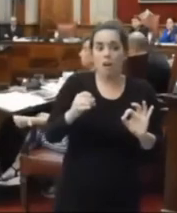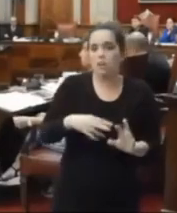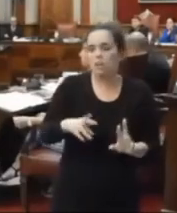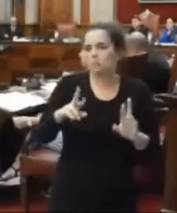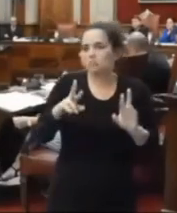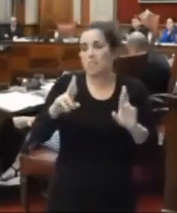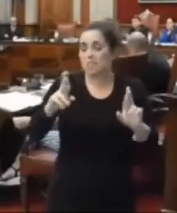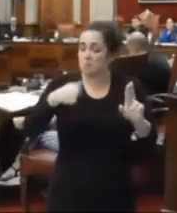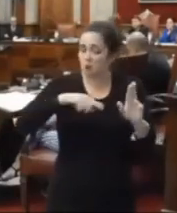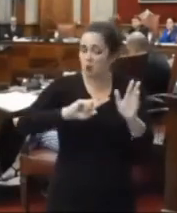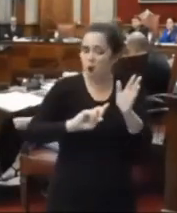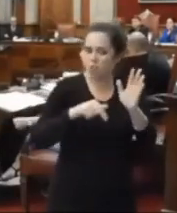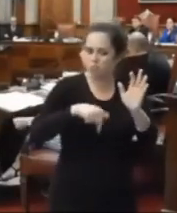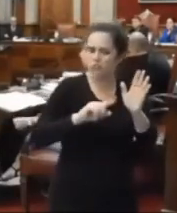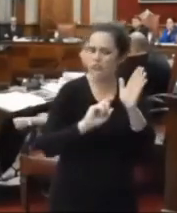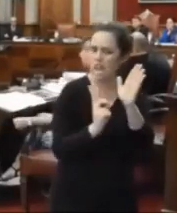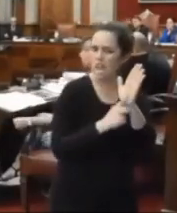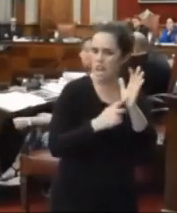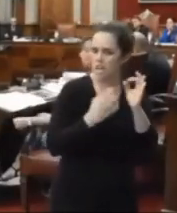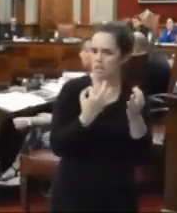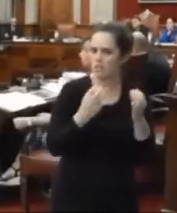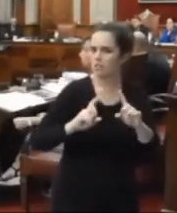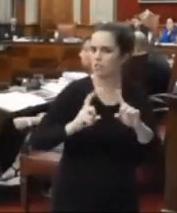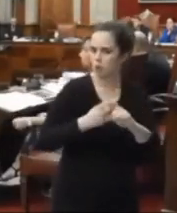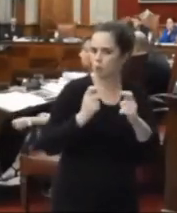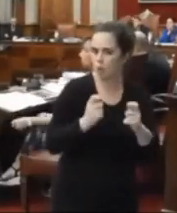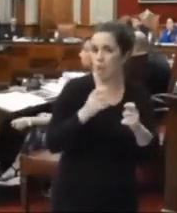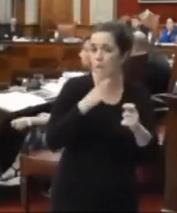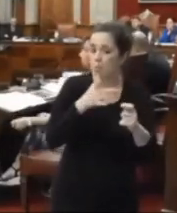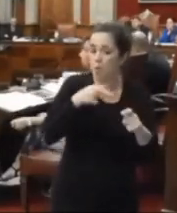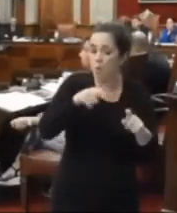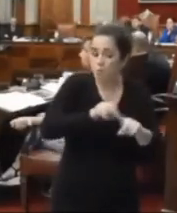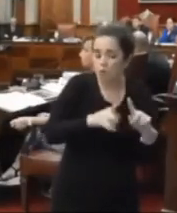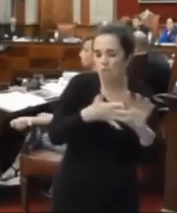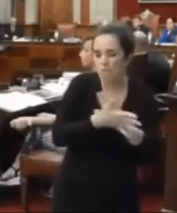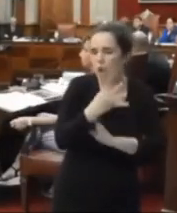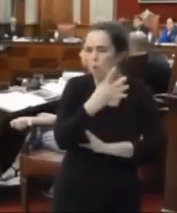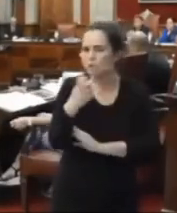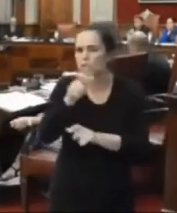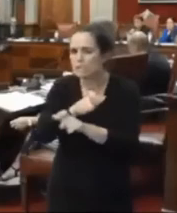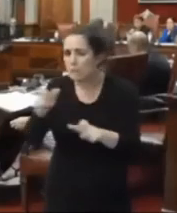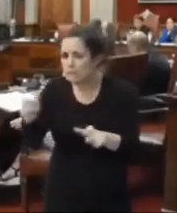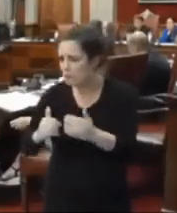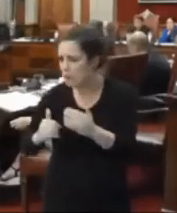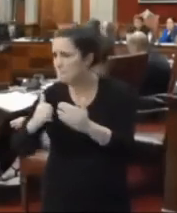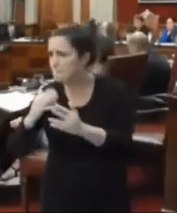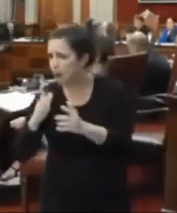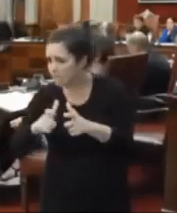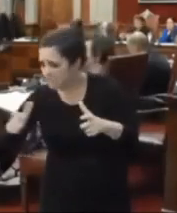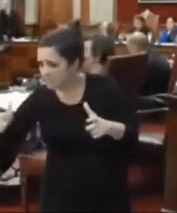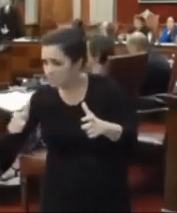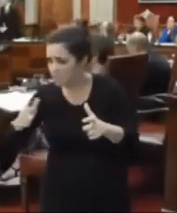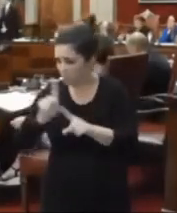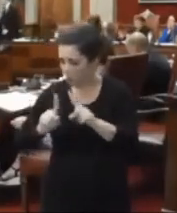este problema que afecta a más de 400 personas. Muchas gracias.